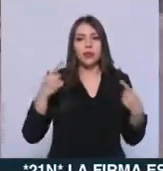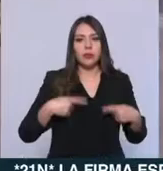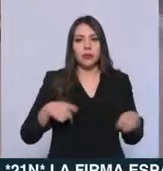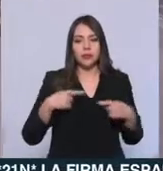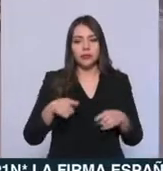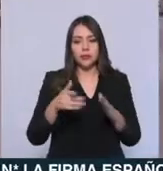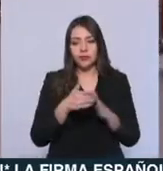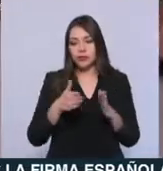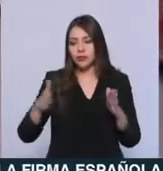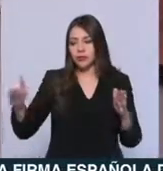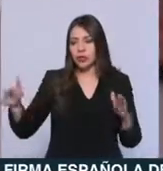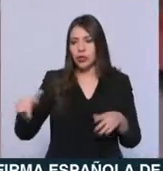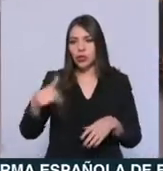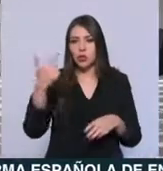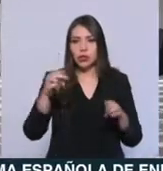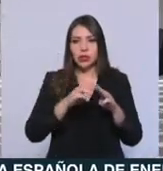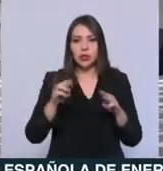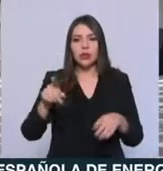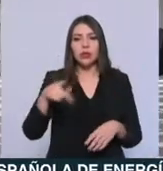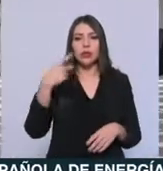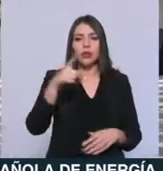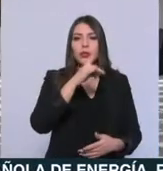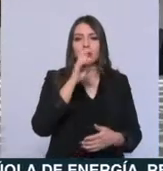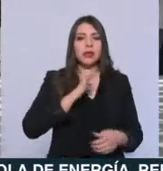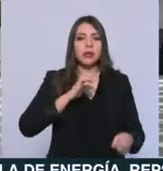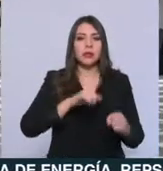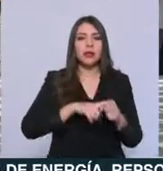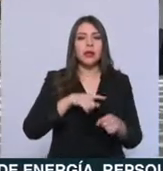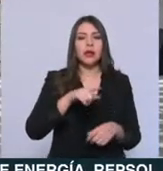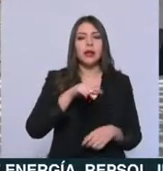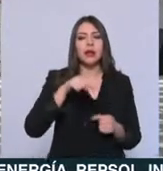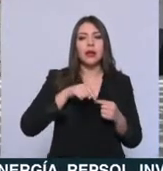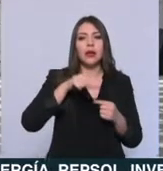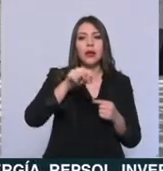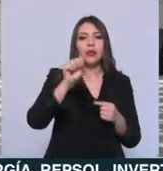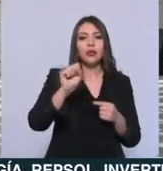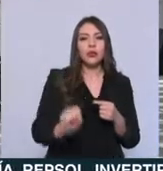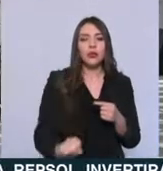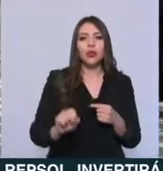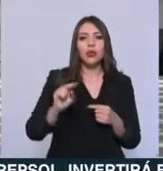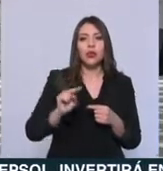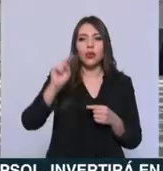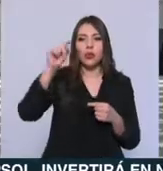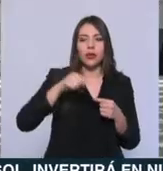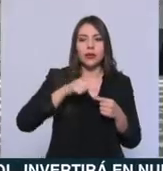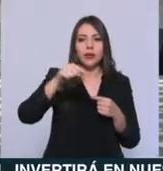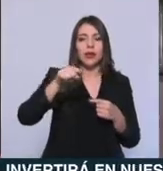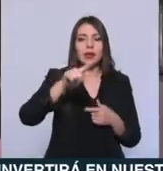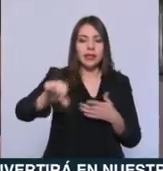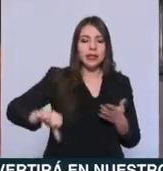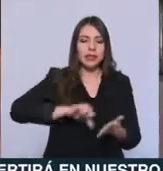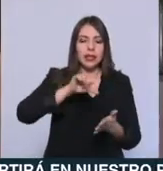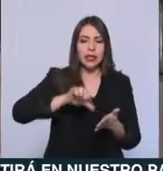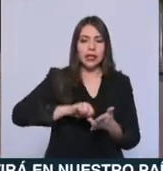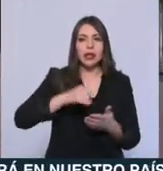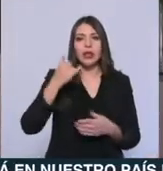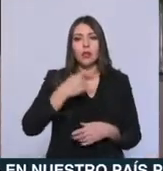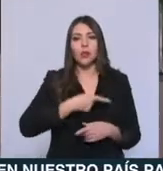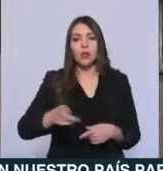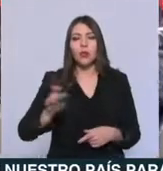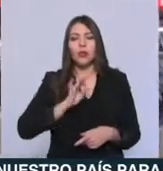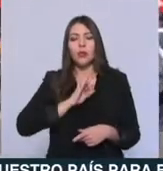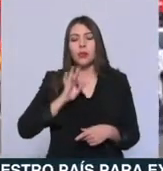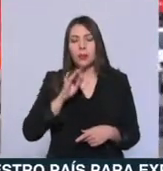especiales para las rutas sur y norte de la línea 4 que pasa por el centro histórico de la capital y capacidad para 100